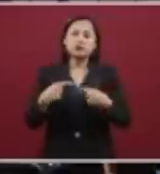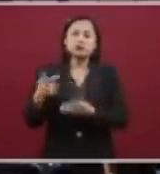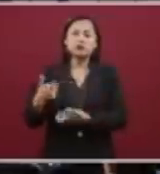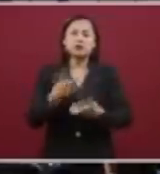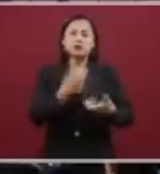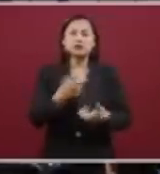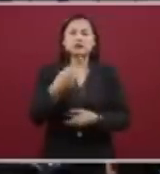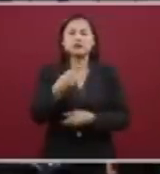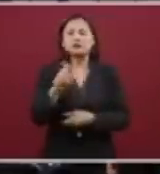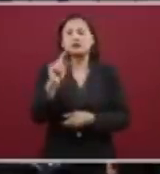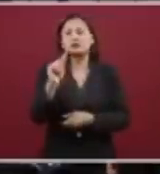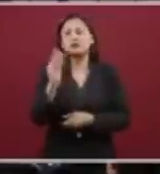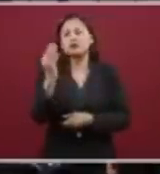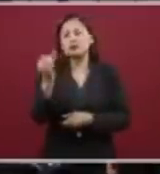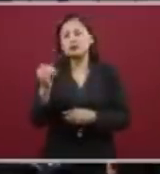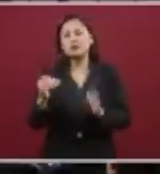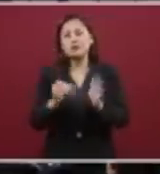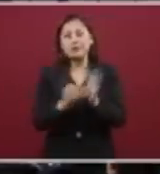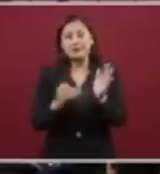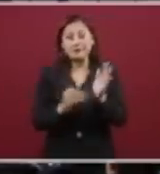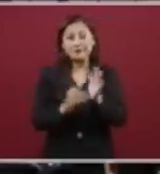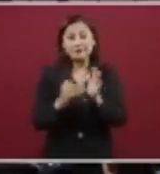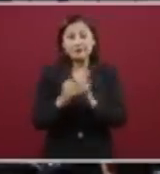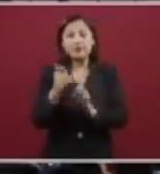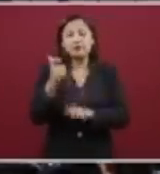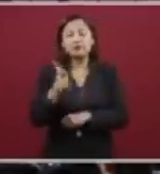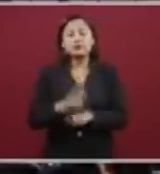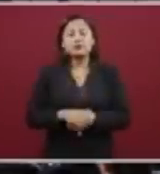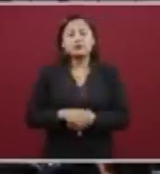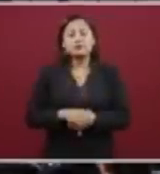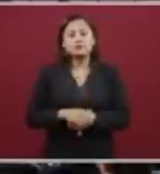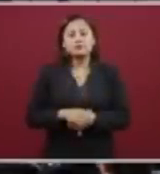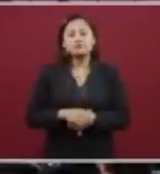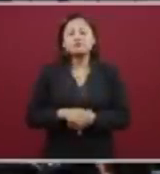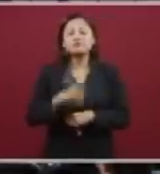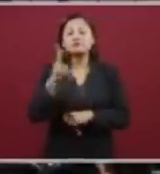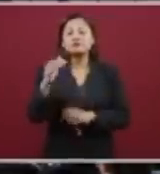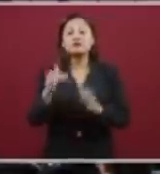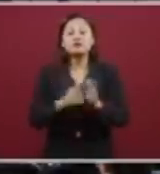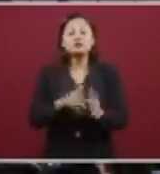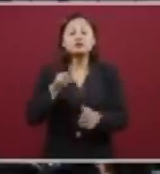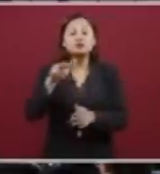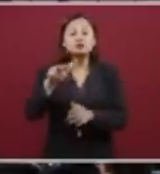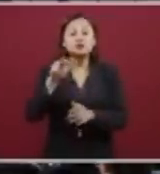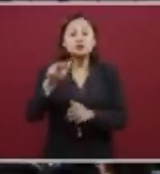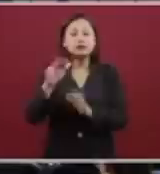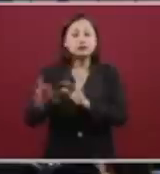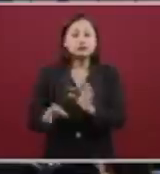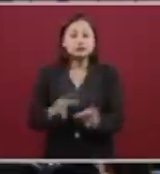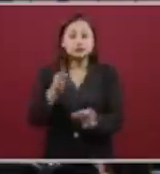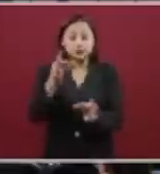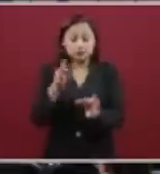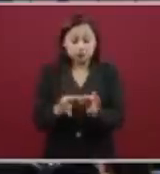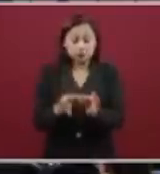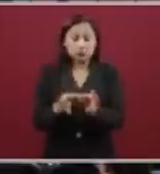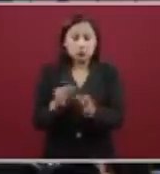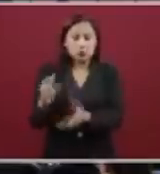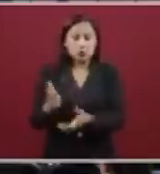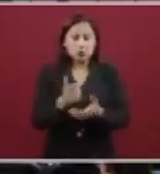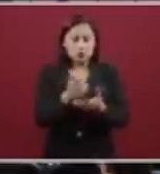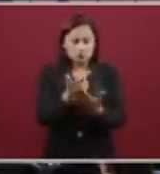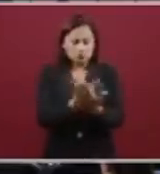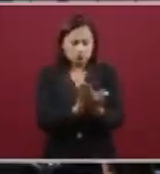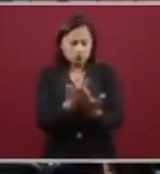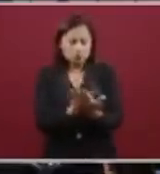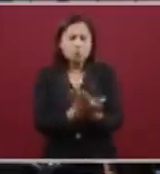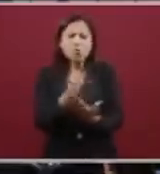pesos al cierre de 2018 aunque manejaban el mismo presupuesto en dólares en pesos